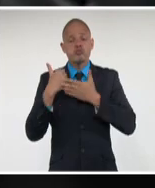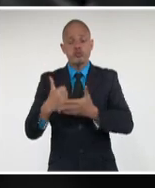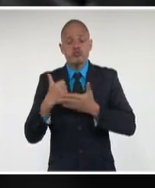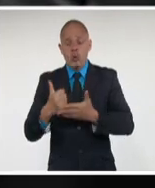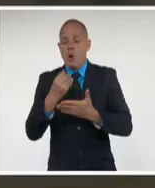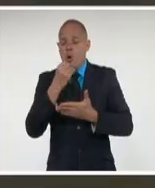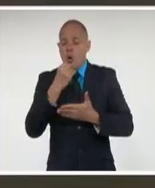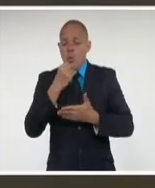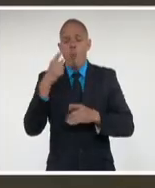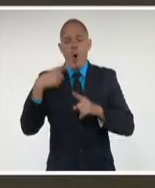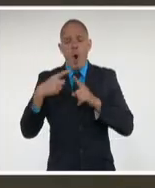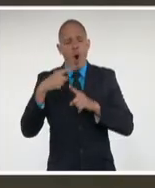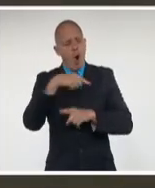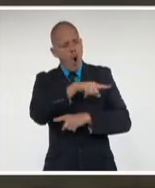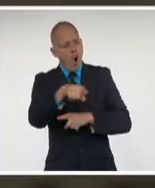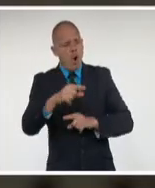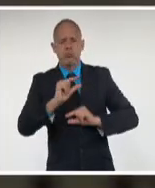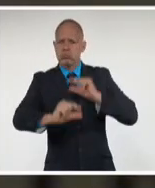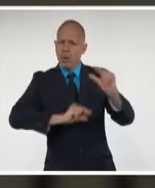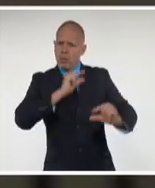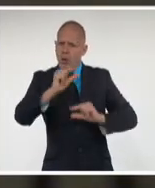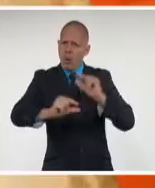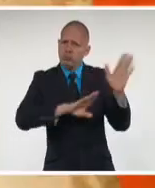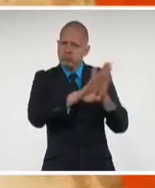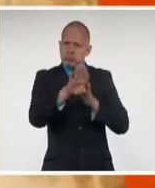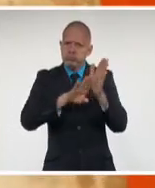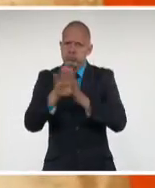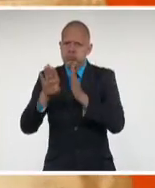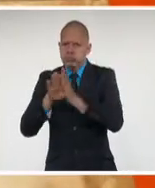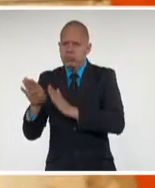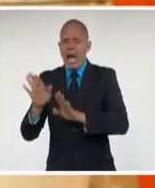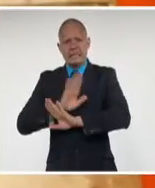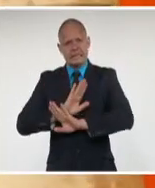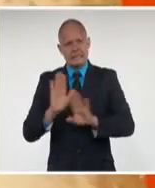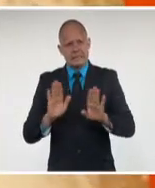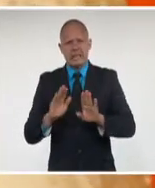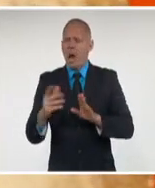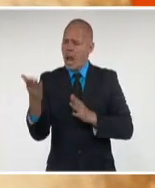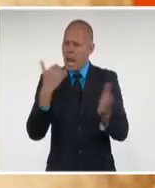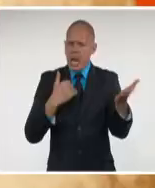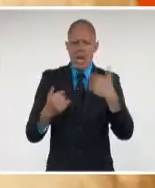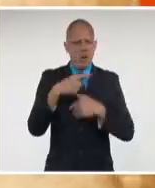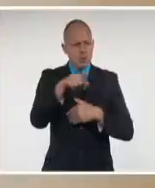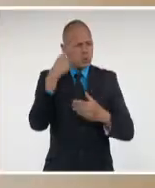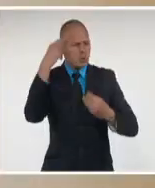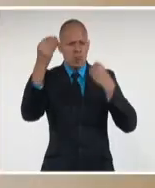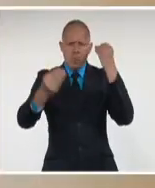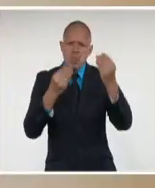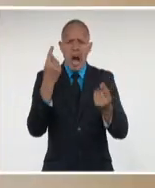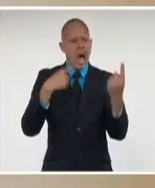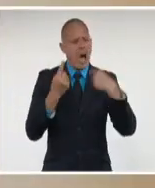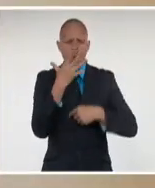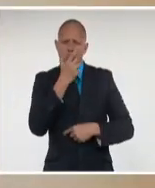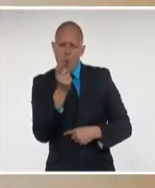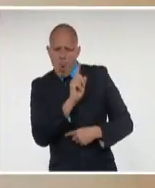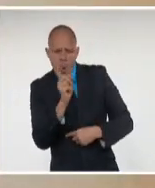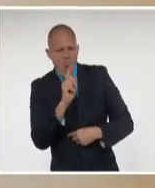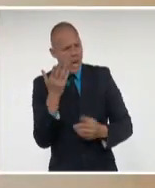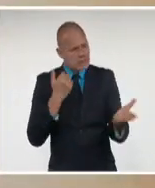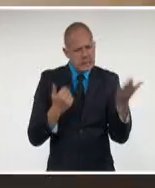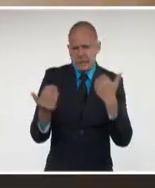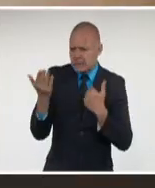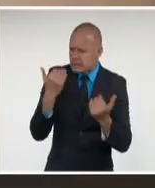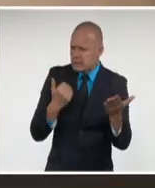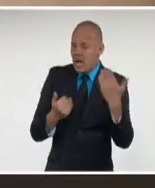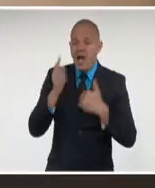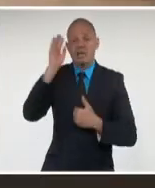cultura nacional, en ese intercambio de exposición de inconformidades y preocupaciones obvias ante un proceso